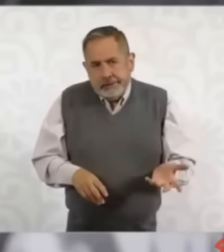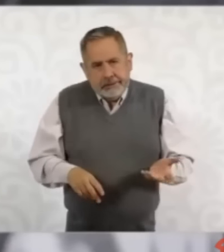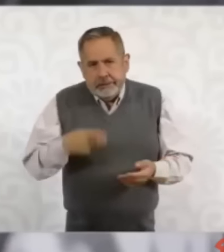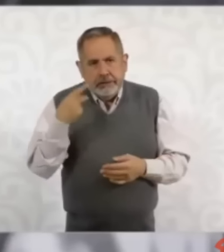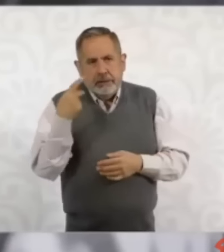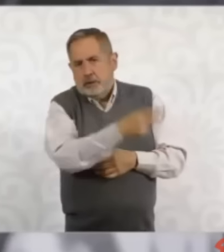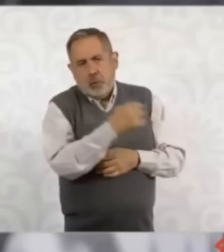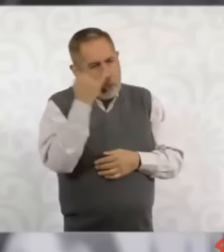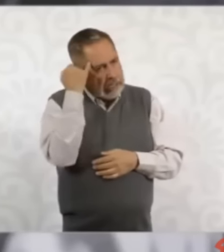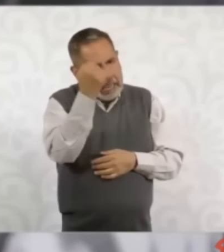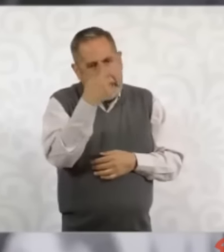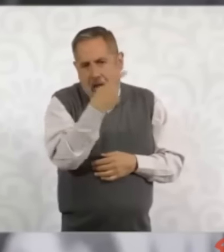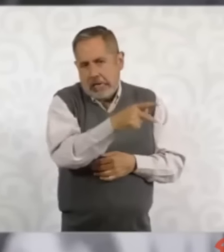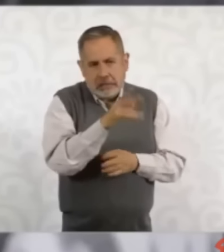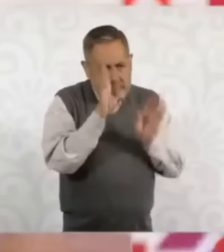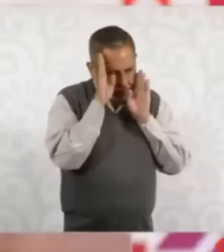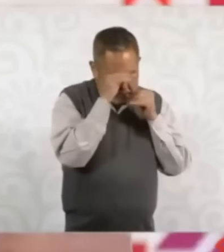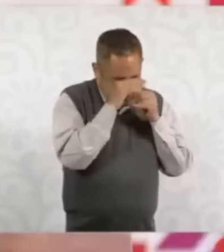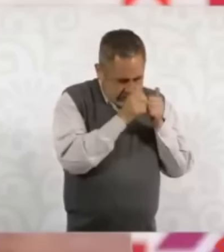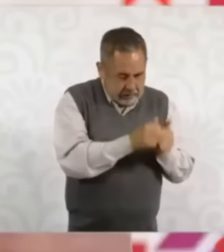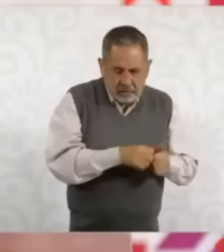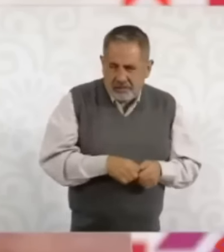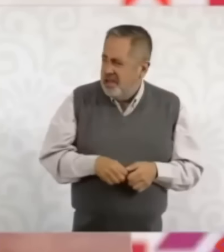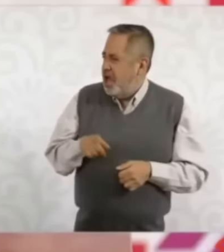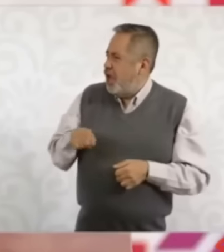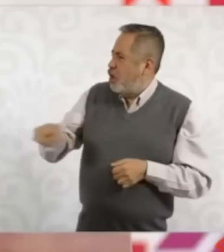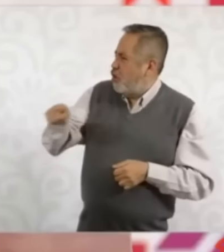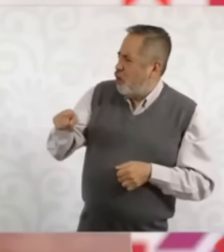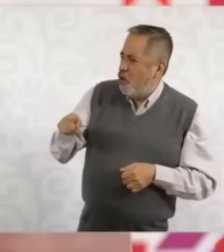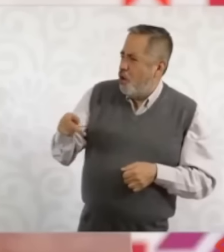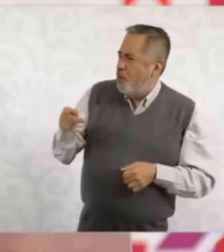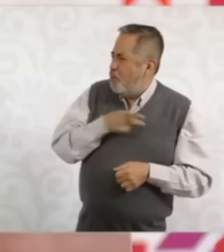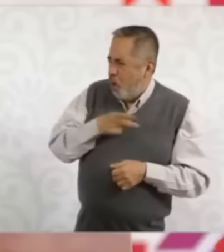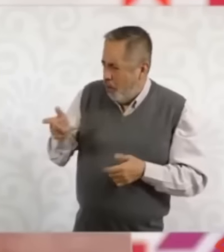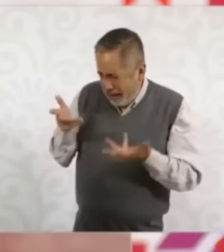Y esta idea muy absurda de que el pobre es pobre porque no trabaja.